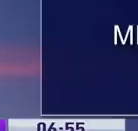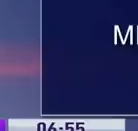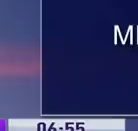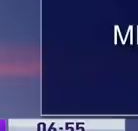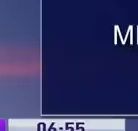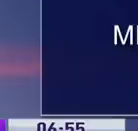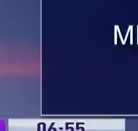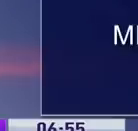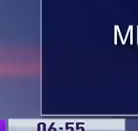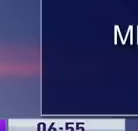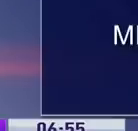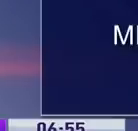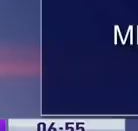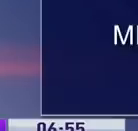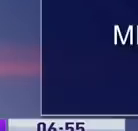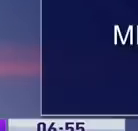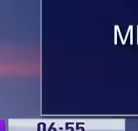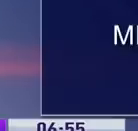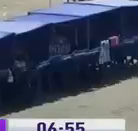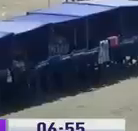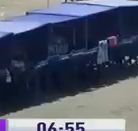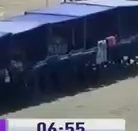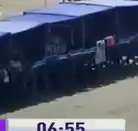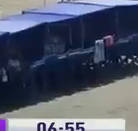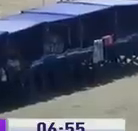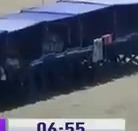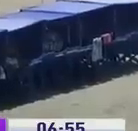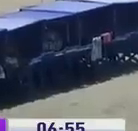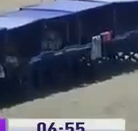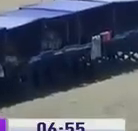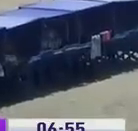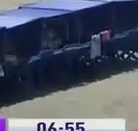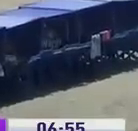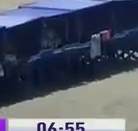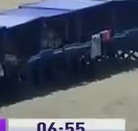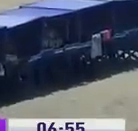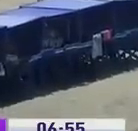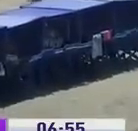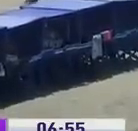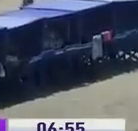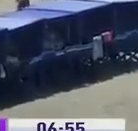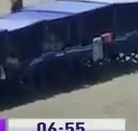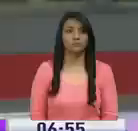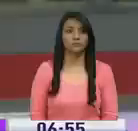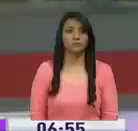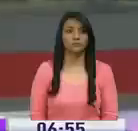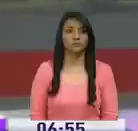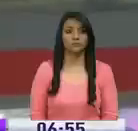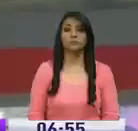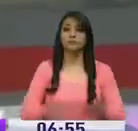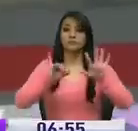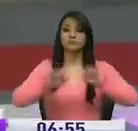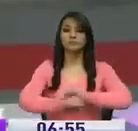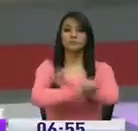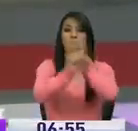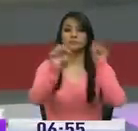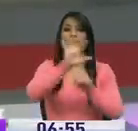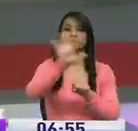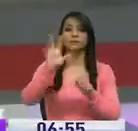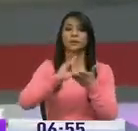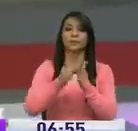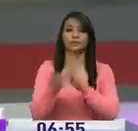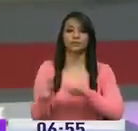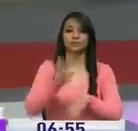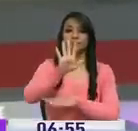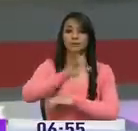diciembre hasta el miércoles primero de enero informó Edison Saavedra 6:55 en la mañana 5:55